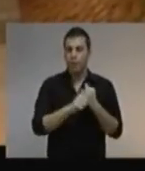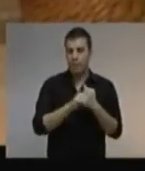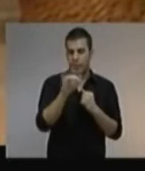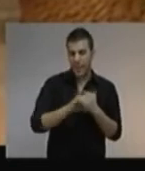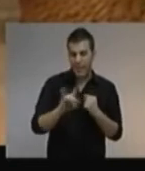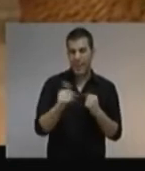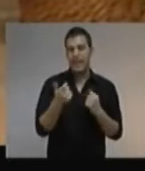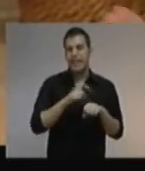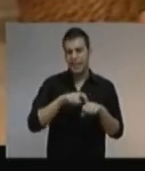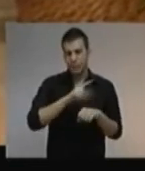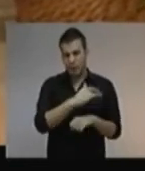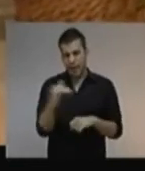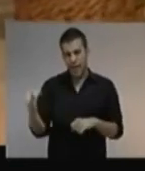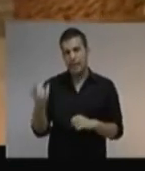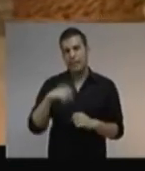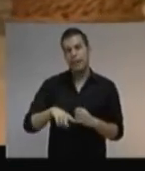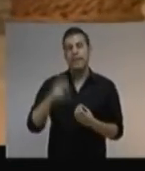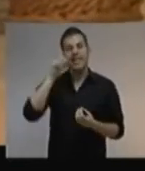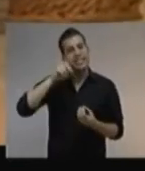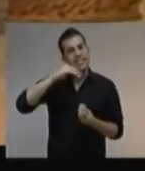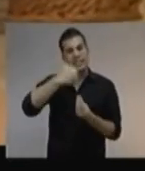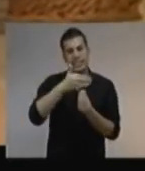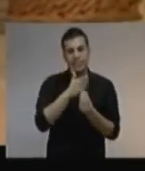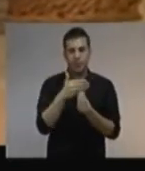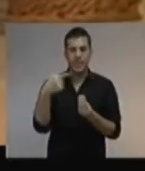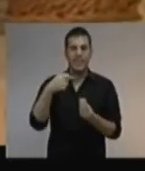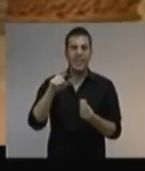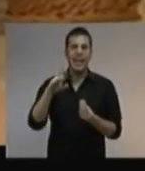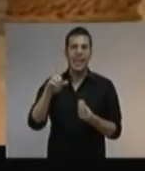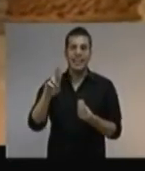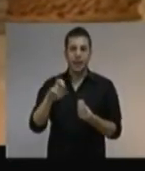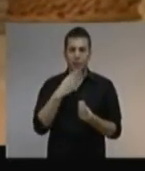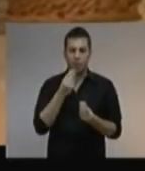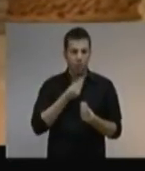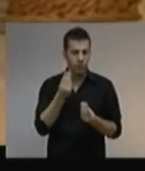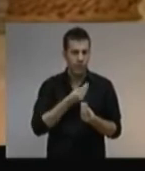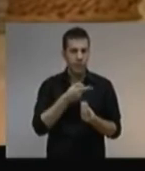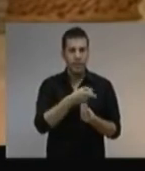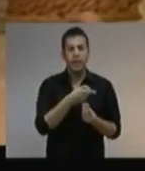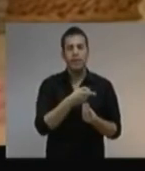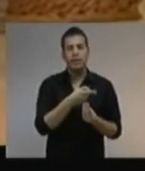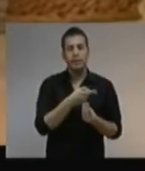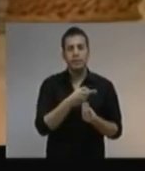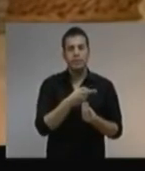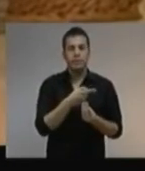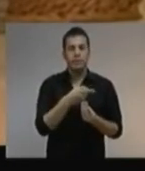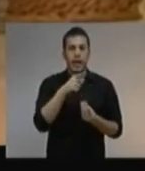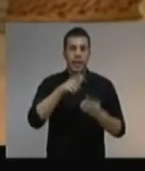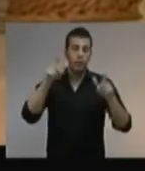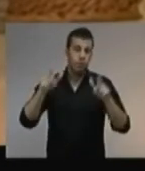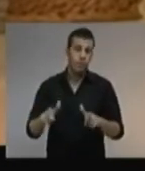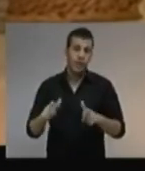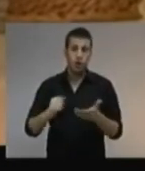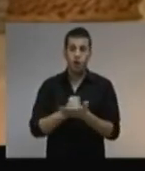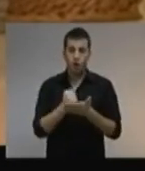papas, la cebolla, en este caso tenemos una cebolla de Garda, bastante buena, en este caso lo estamos utilizando en un